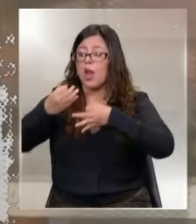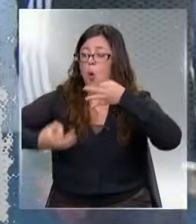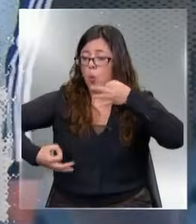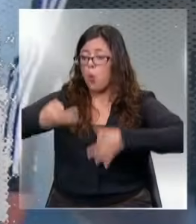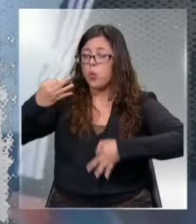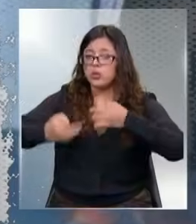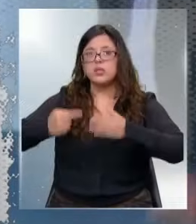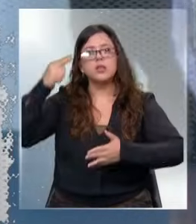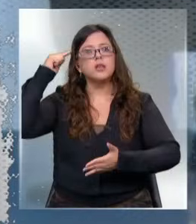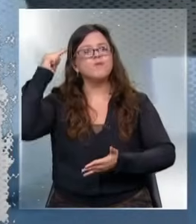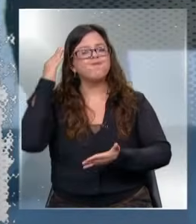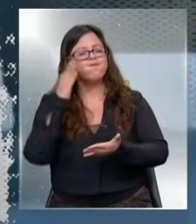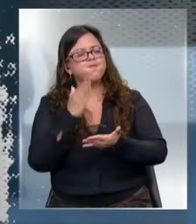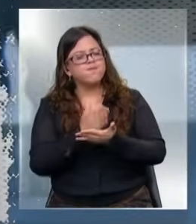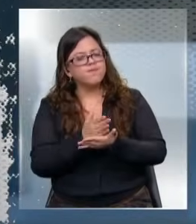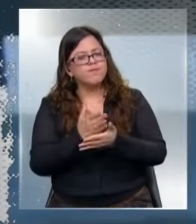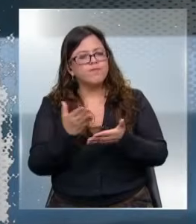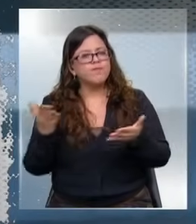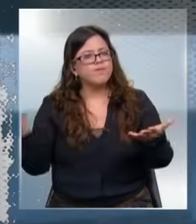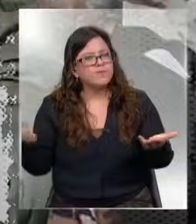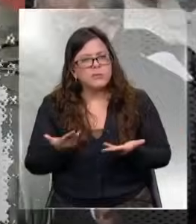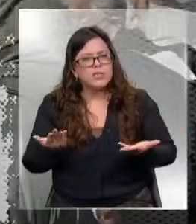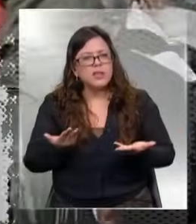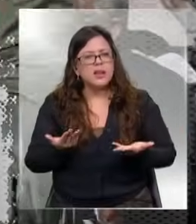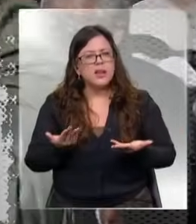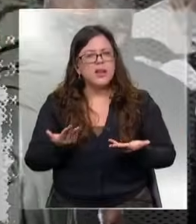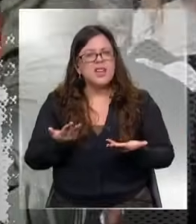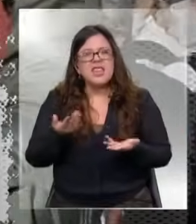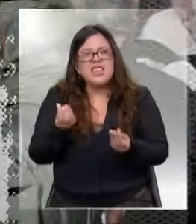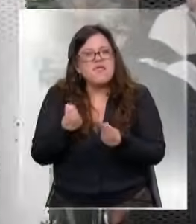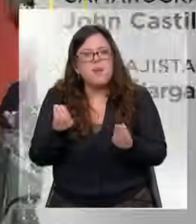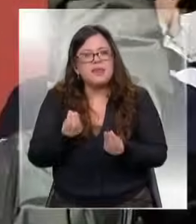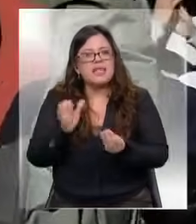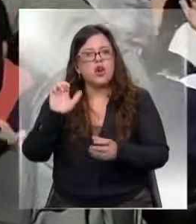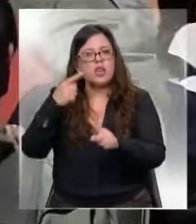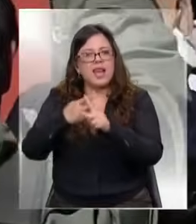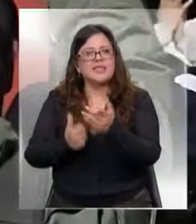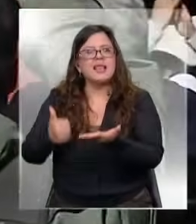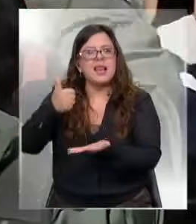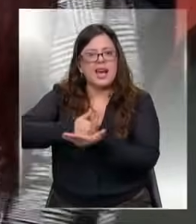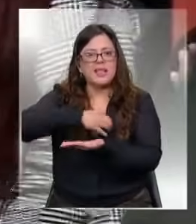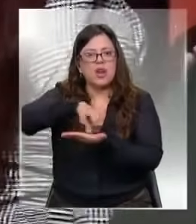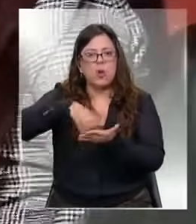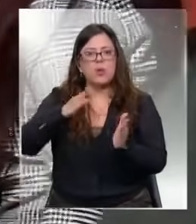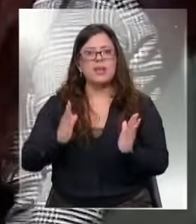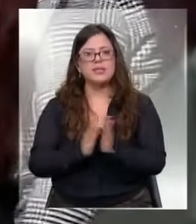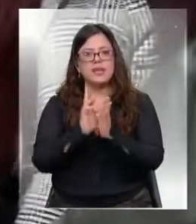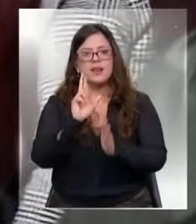comience a decidir por fin sobre los destinos del exalcalde de San Ramón.